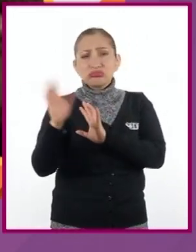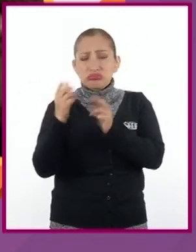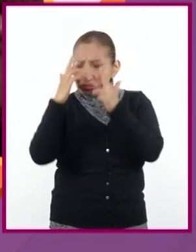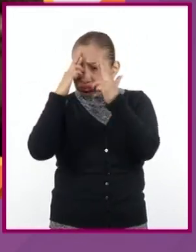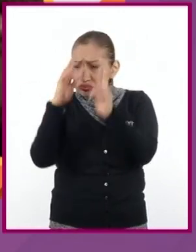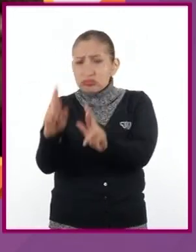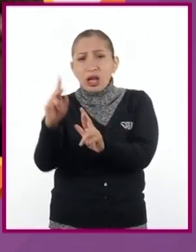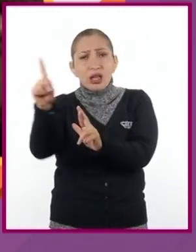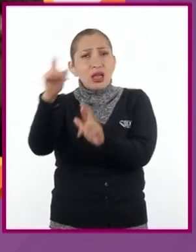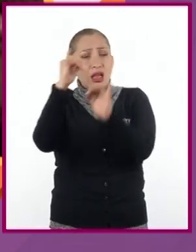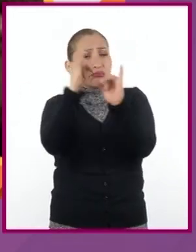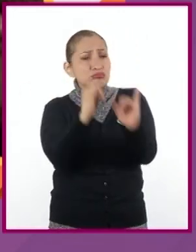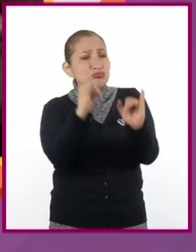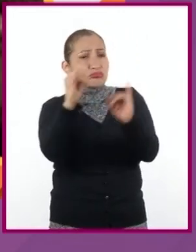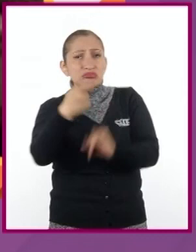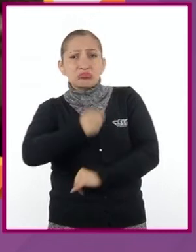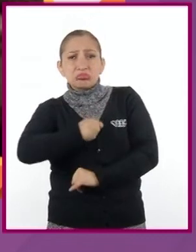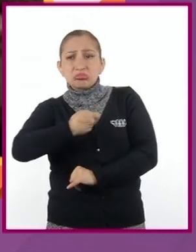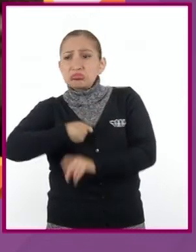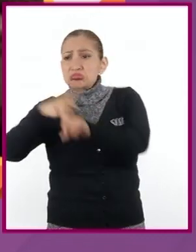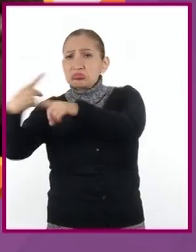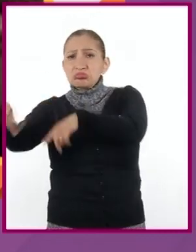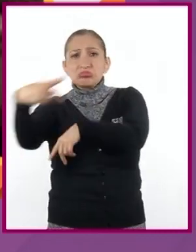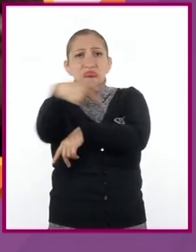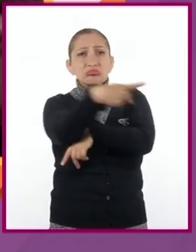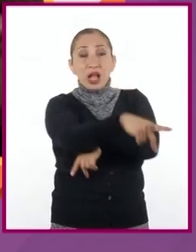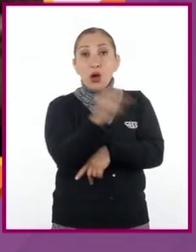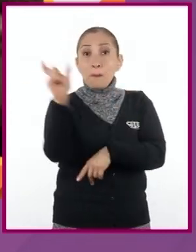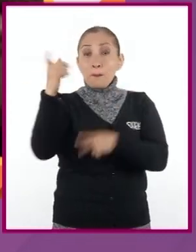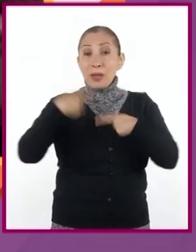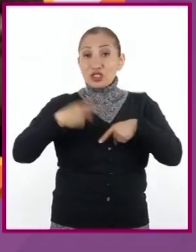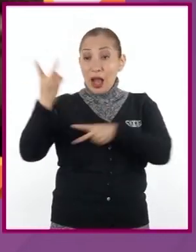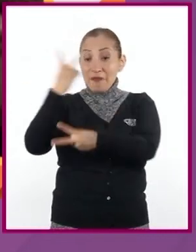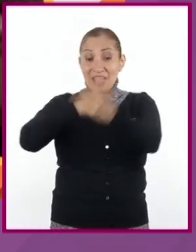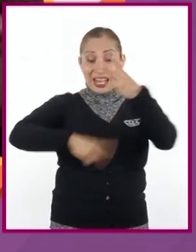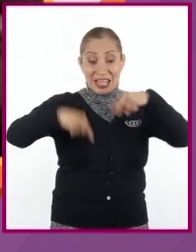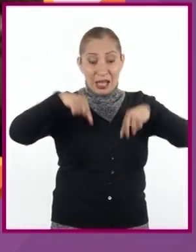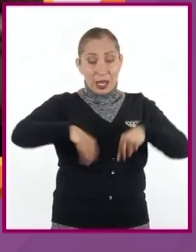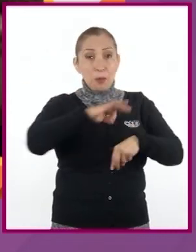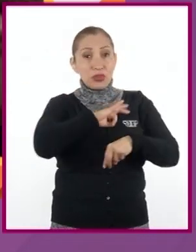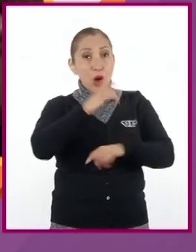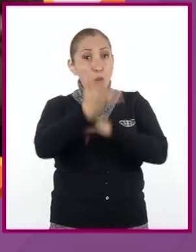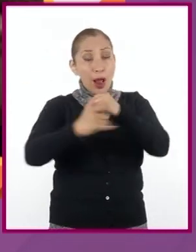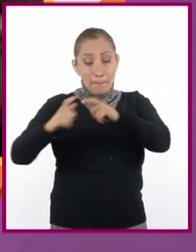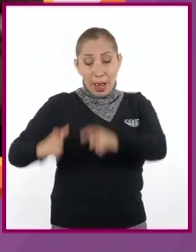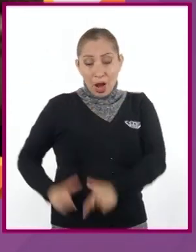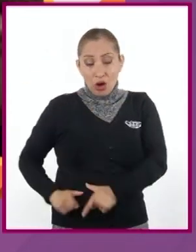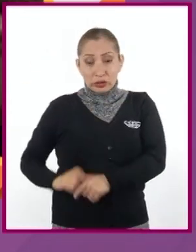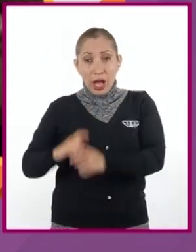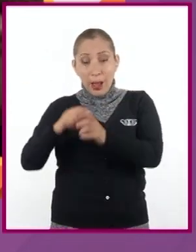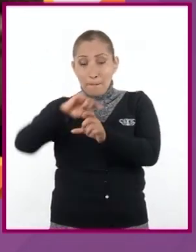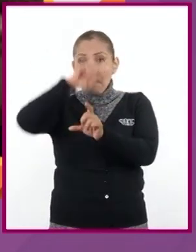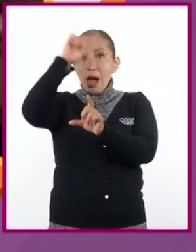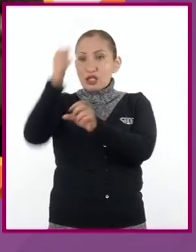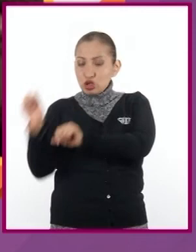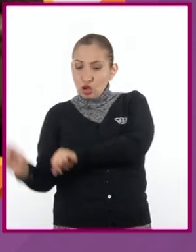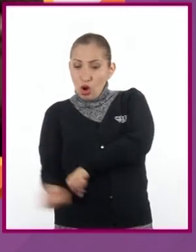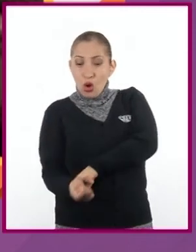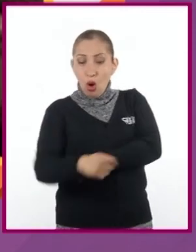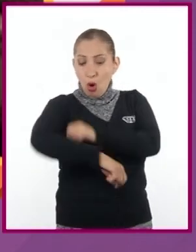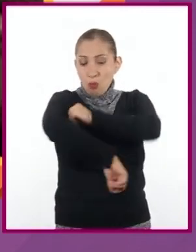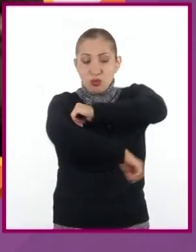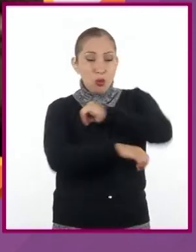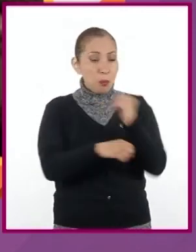despliegue de entidades diversas. La gente que llegaba podía jugar a la pelota con bastón o con las